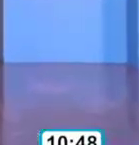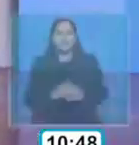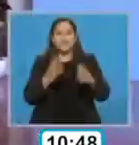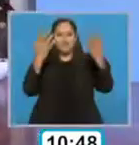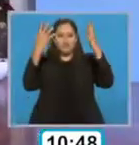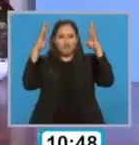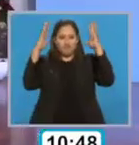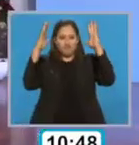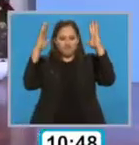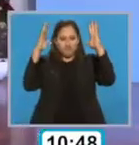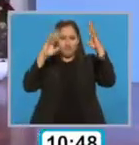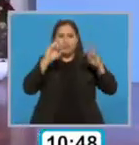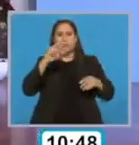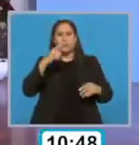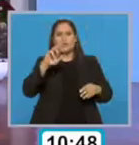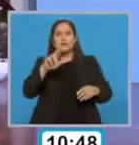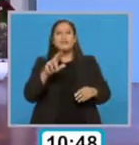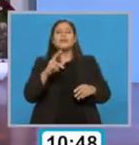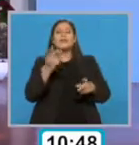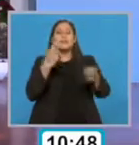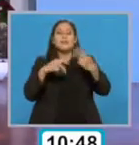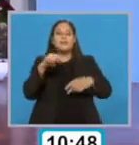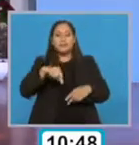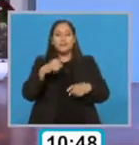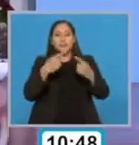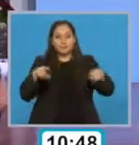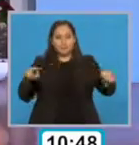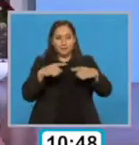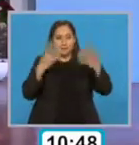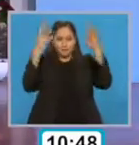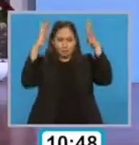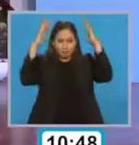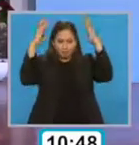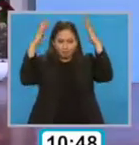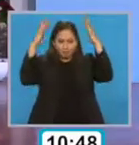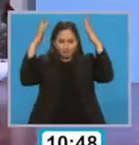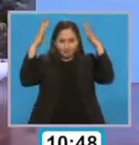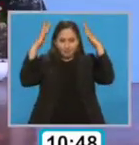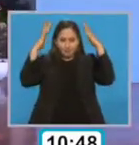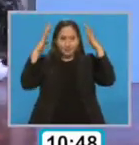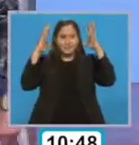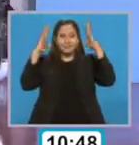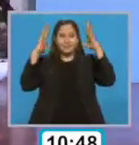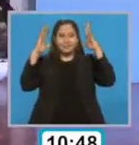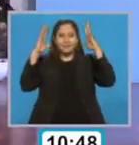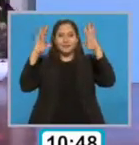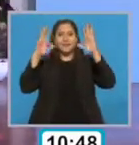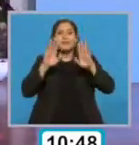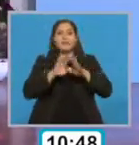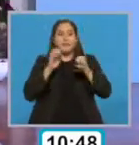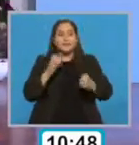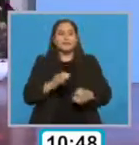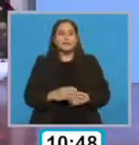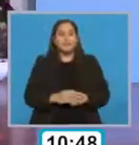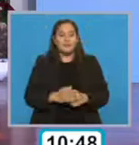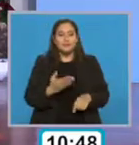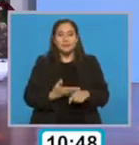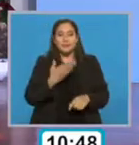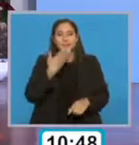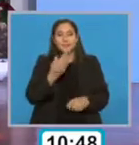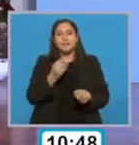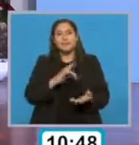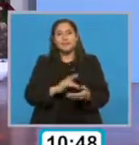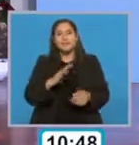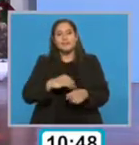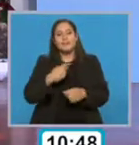Fuerte el aplauso para Bogart Bonales, que está con nosotros en el musical. ¡Aplauso! ¡Eso! ¿Cómo estás, Que se escuche. Bogart? Muy bien, Bienvenido. muchísimas